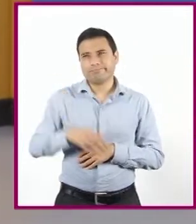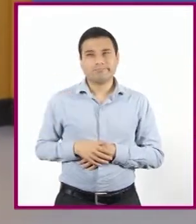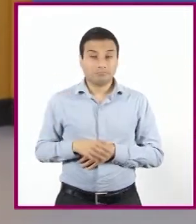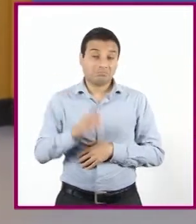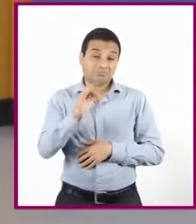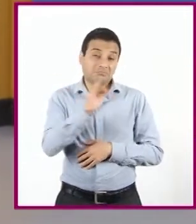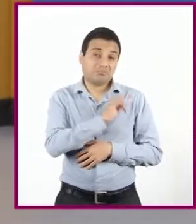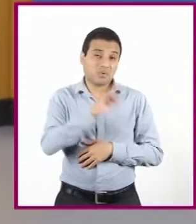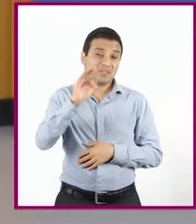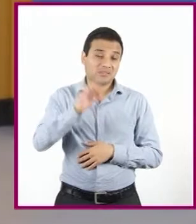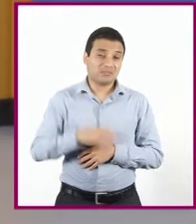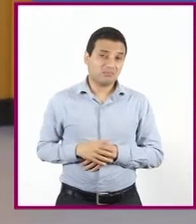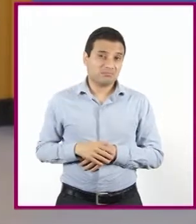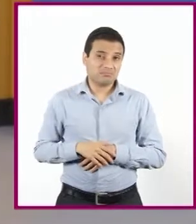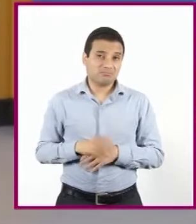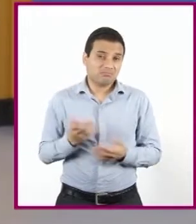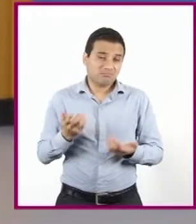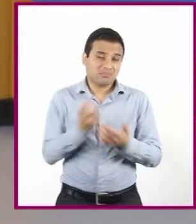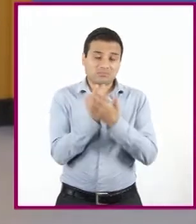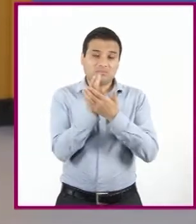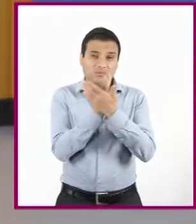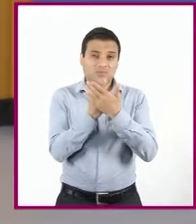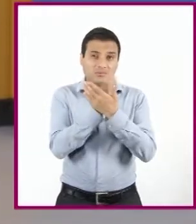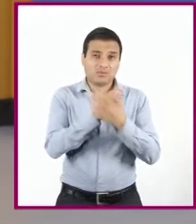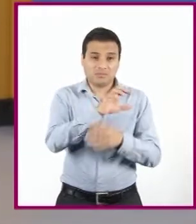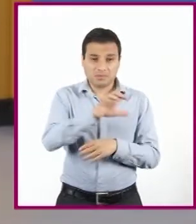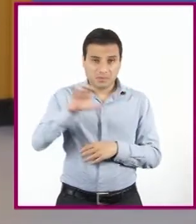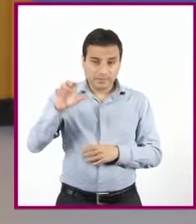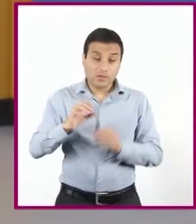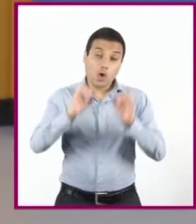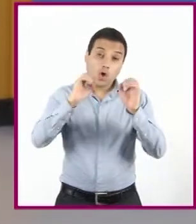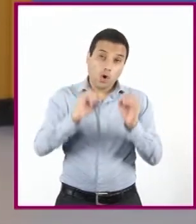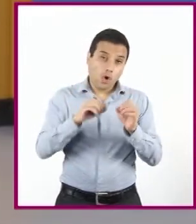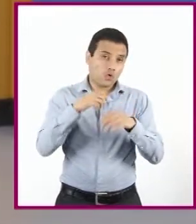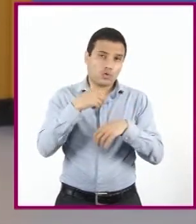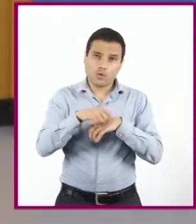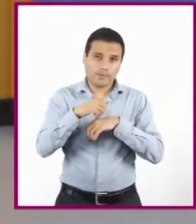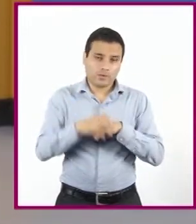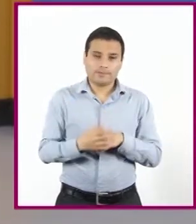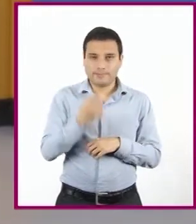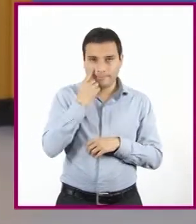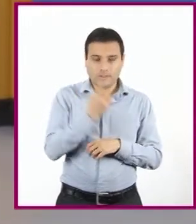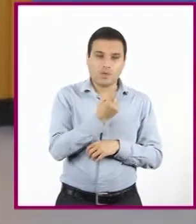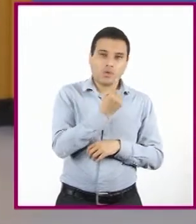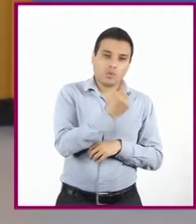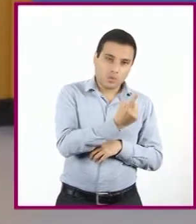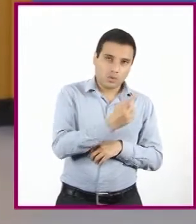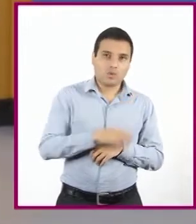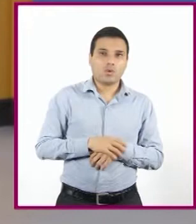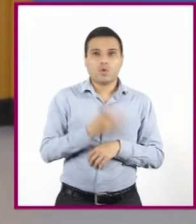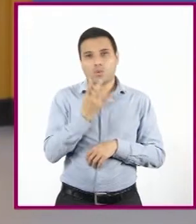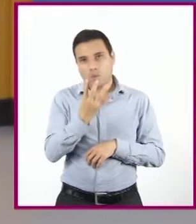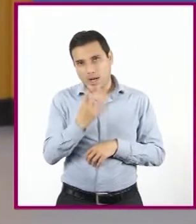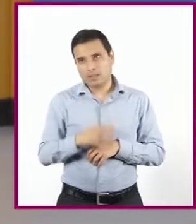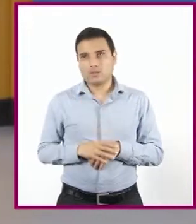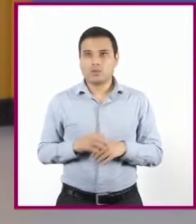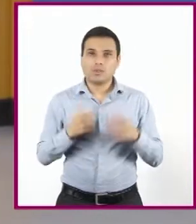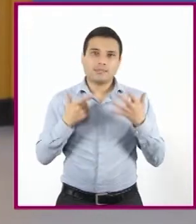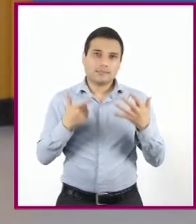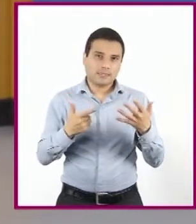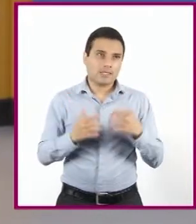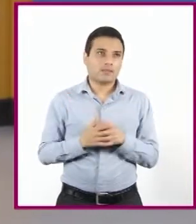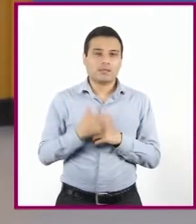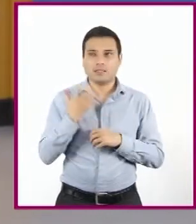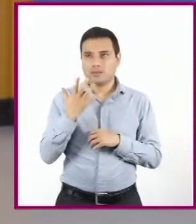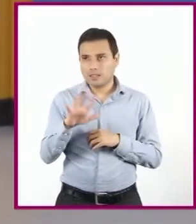Podríamos escribir la sucesión numérica que se genera, es decir, 1, 4, 7,